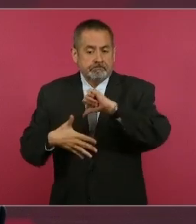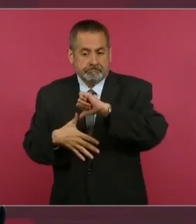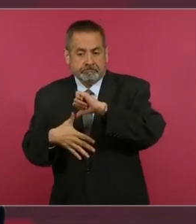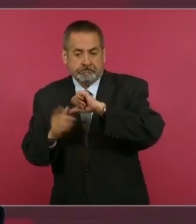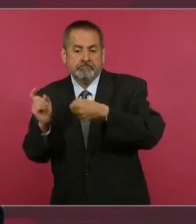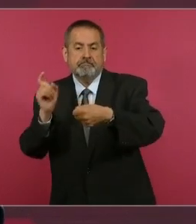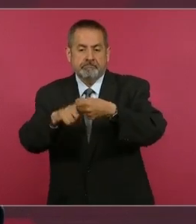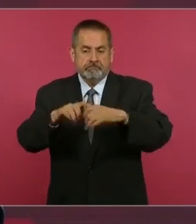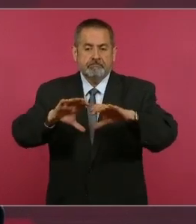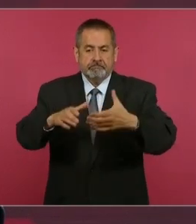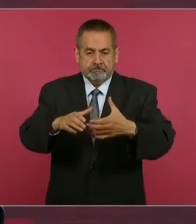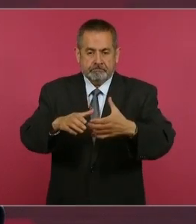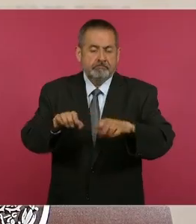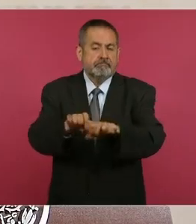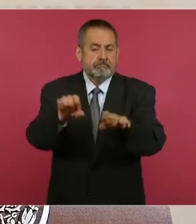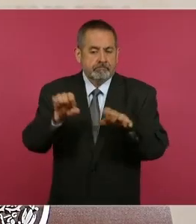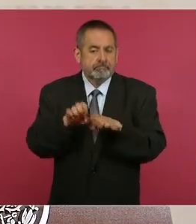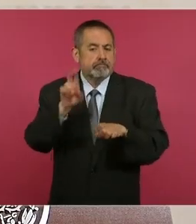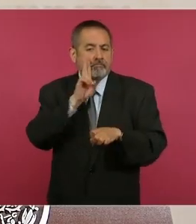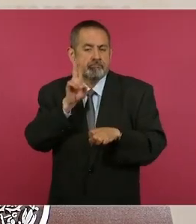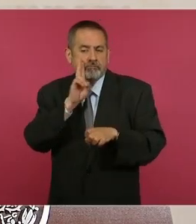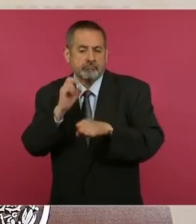en el cuadro siempre,